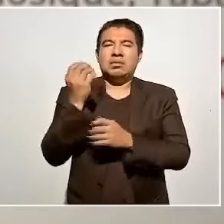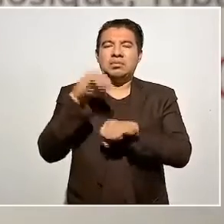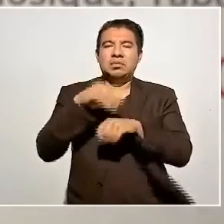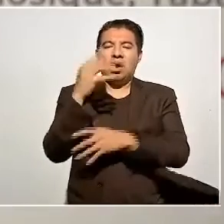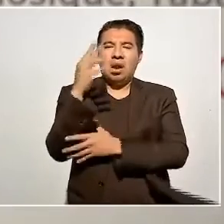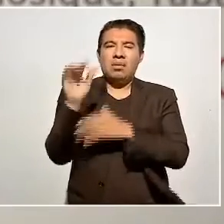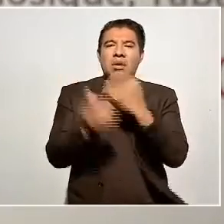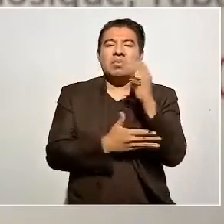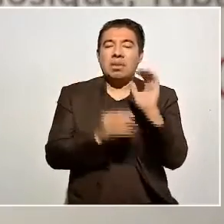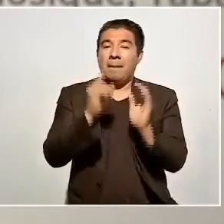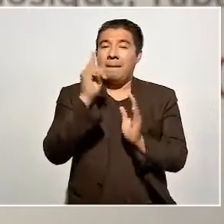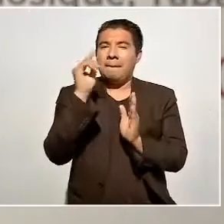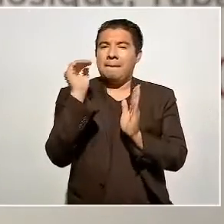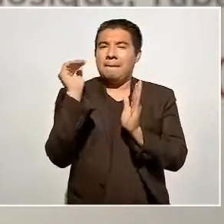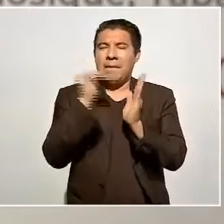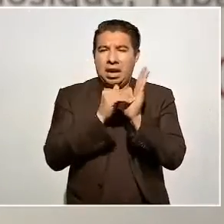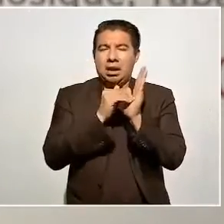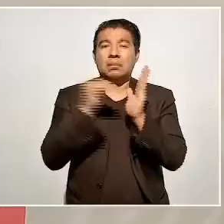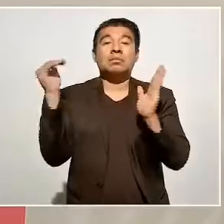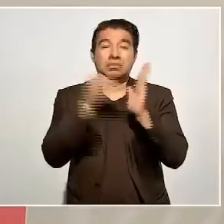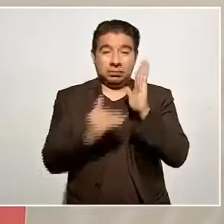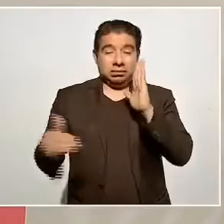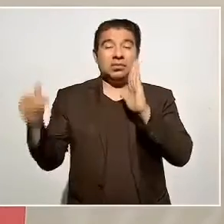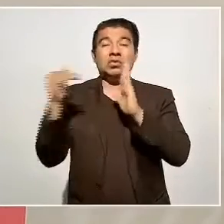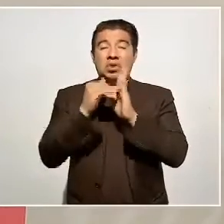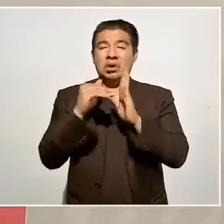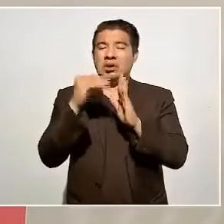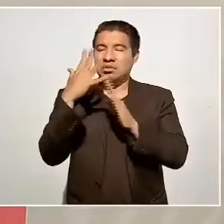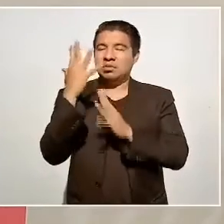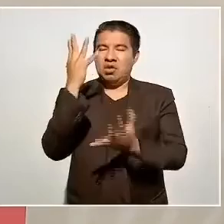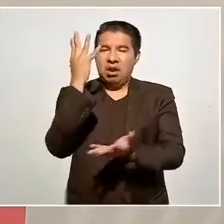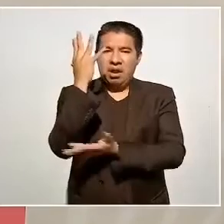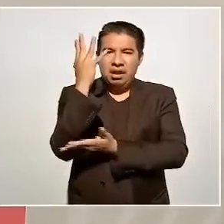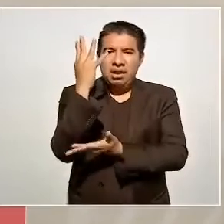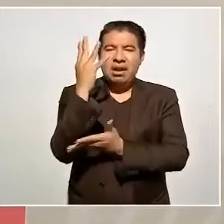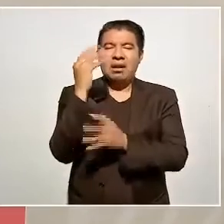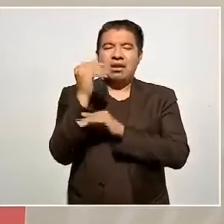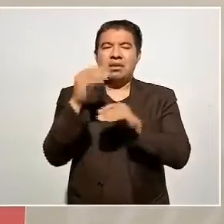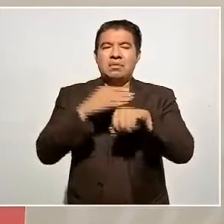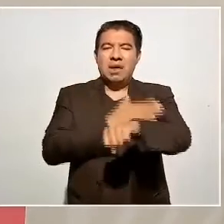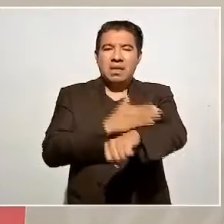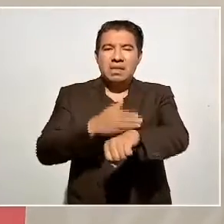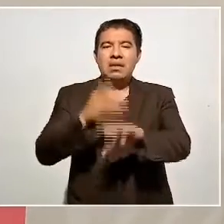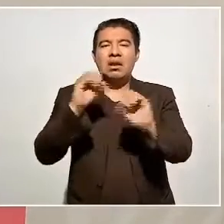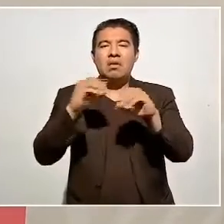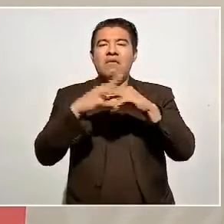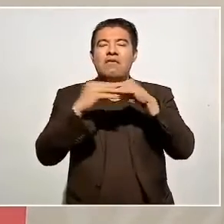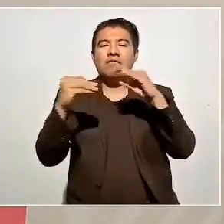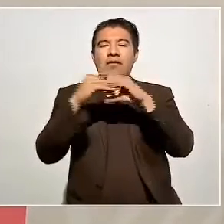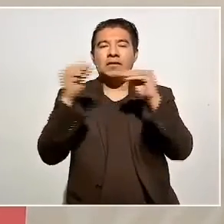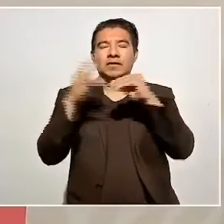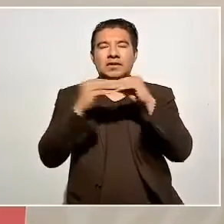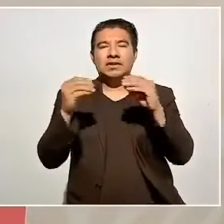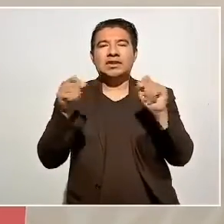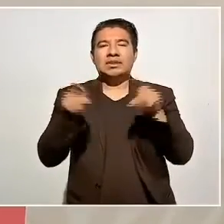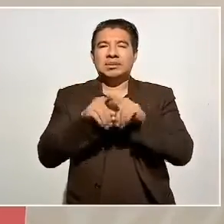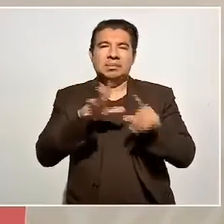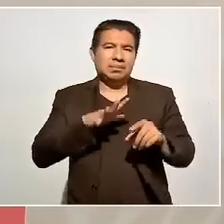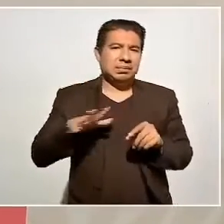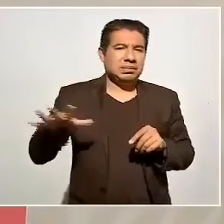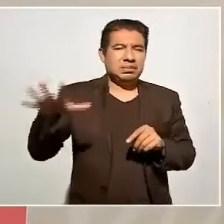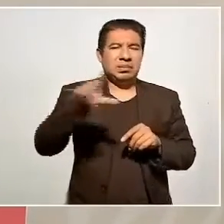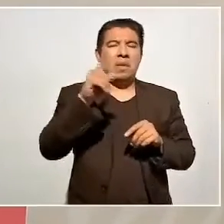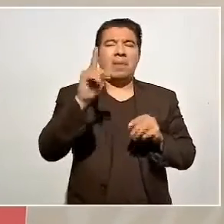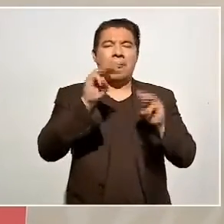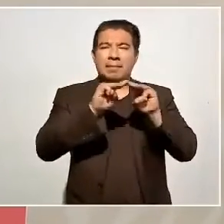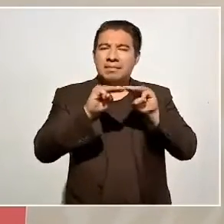millones de árboles maderables y frutales. En 1 millón de hectáreas